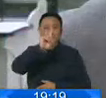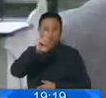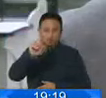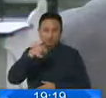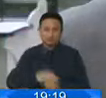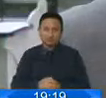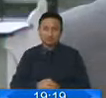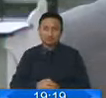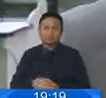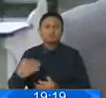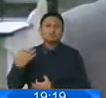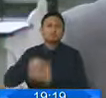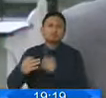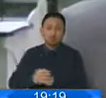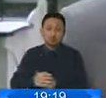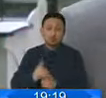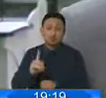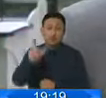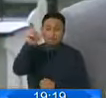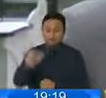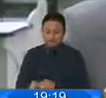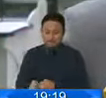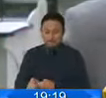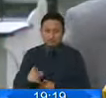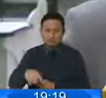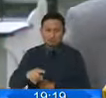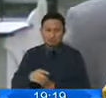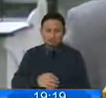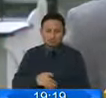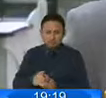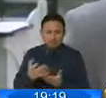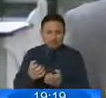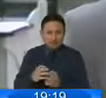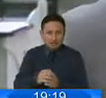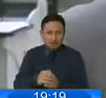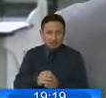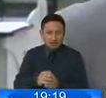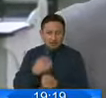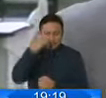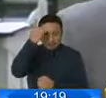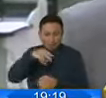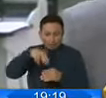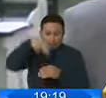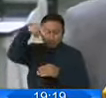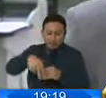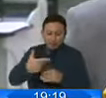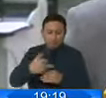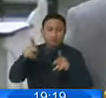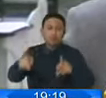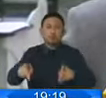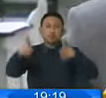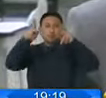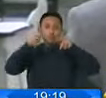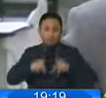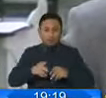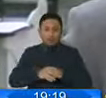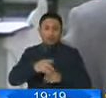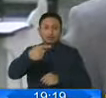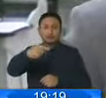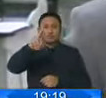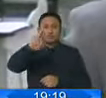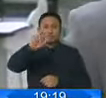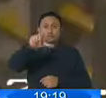Que indicaba que una persona estaba con posibles intentos de suicidarse sobre el puente